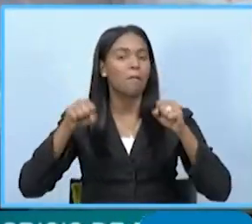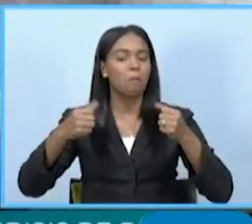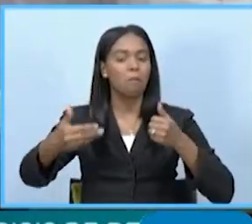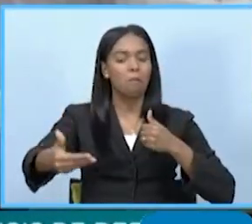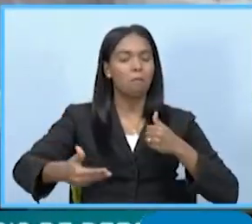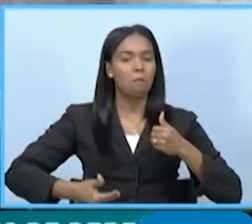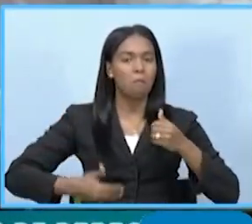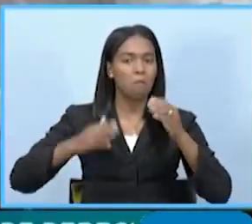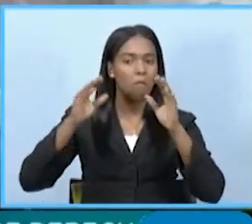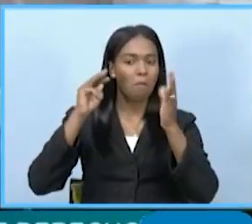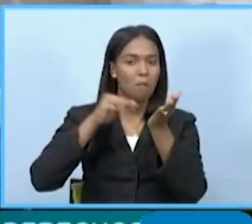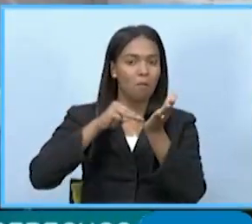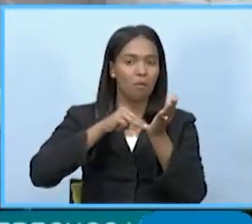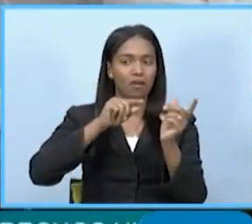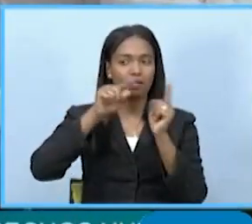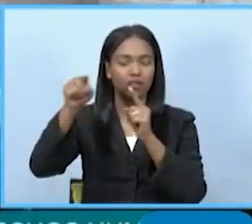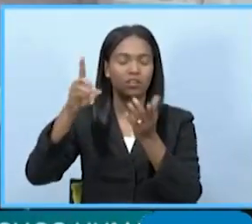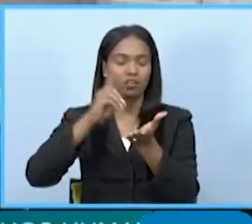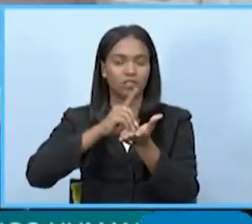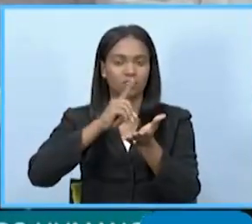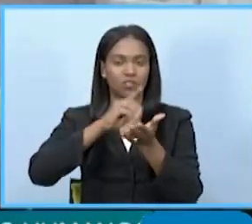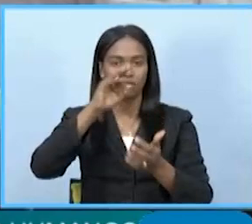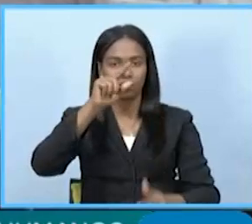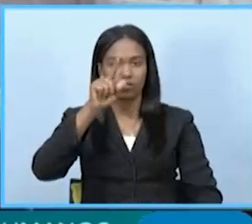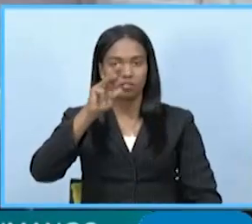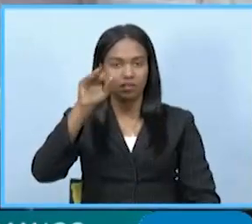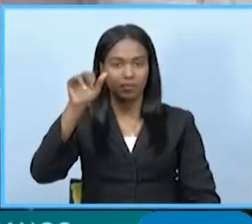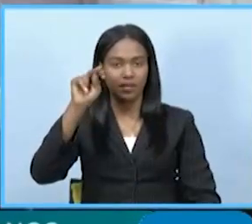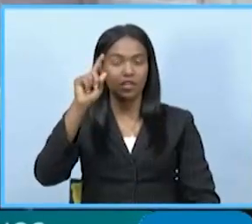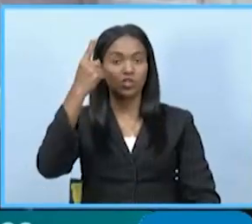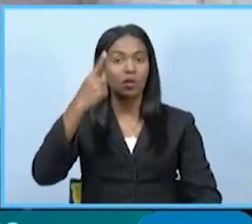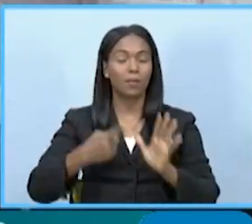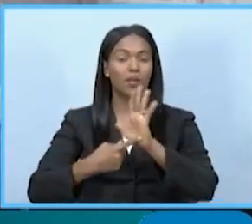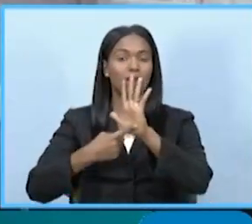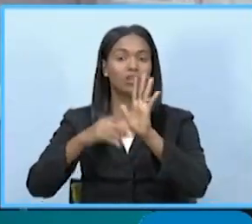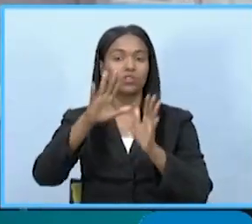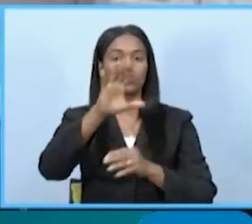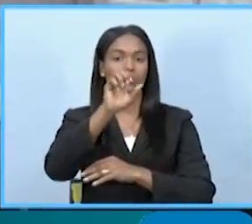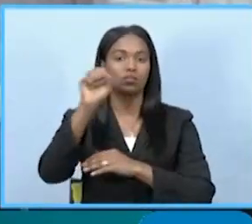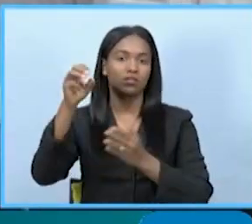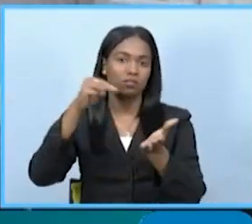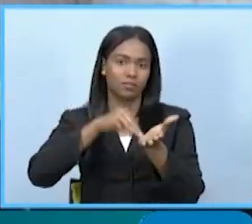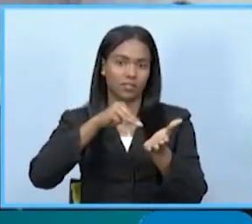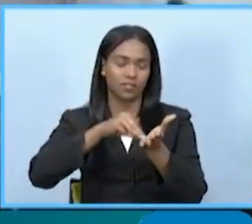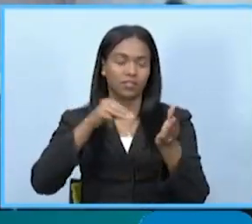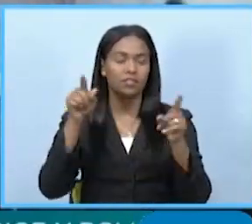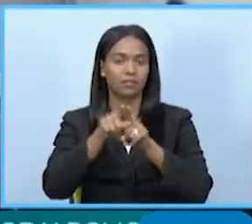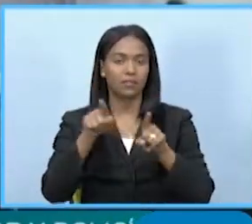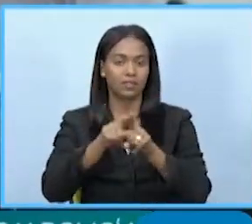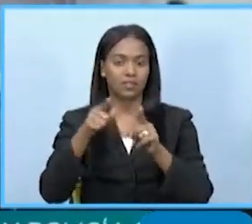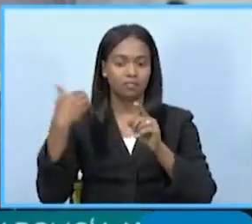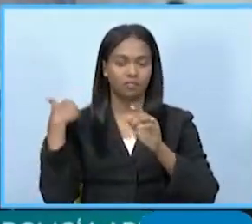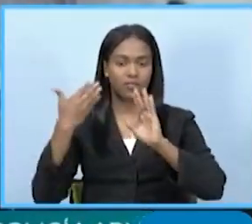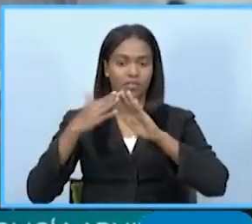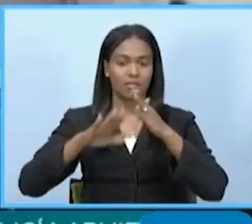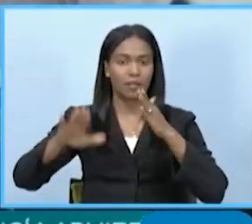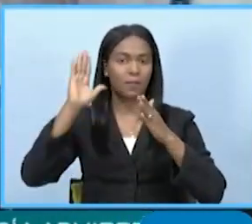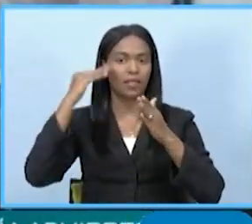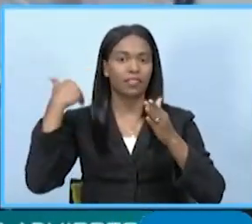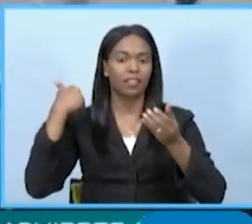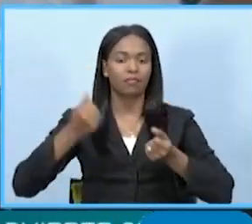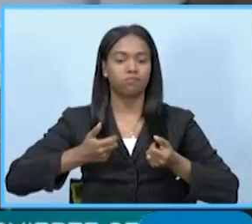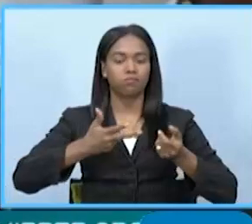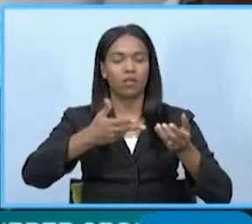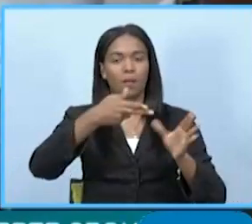recibir atenciones en la clínica Doctor Cruz Giminian solo presentando su seguro médico. Además, la alcaldía dotará también de combustible